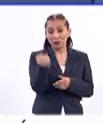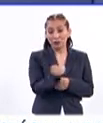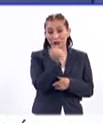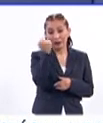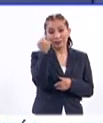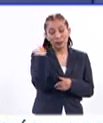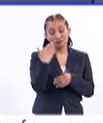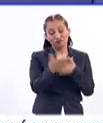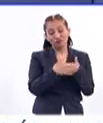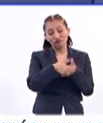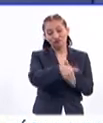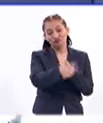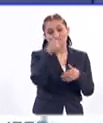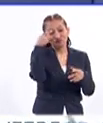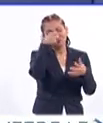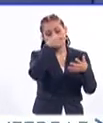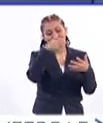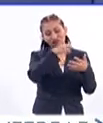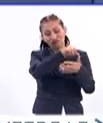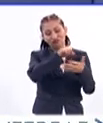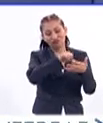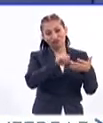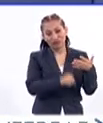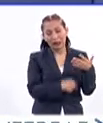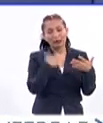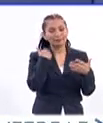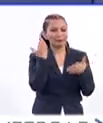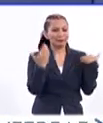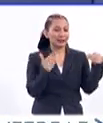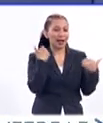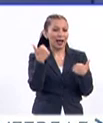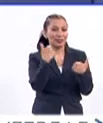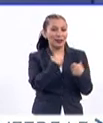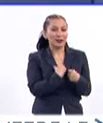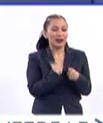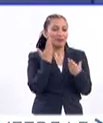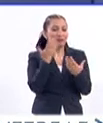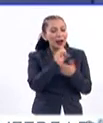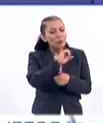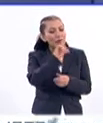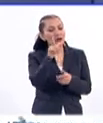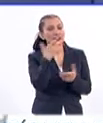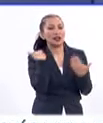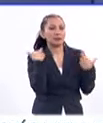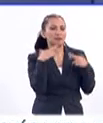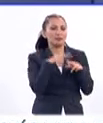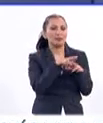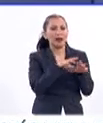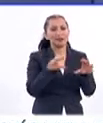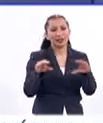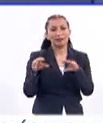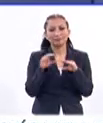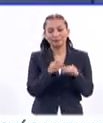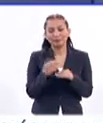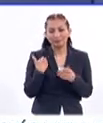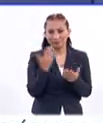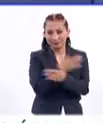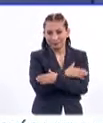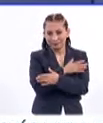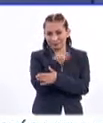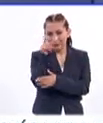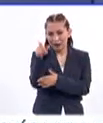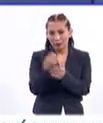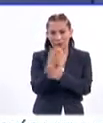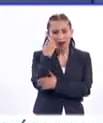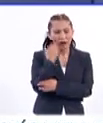muchísimo éxito en tus próximas metas y por supuesto que disfrutes cada momento de tu gran profesión que es la de ser maestra. Gracias, te mandamos un fuerte